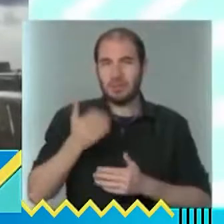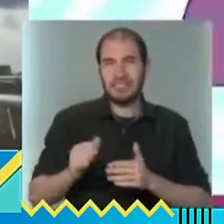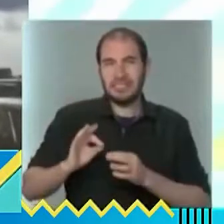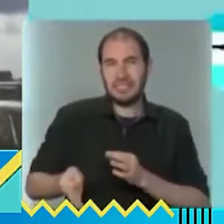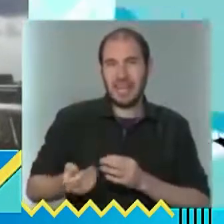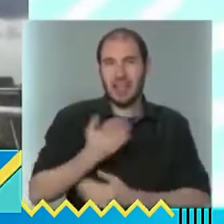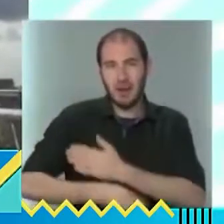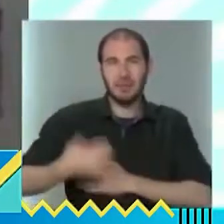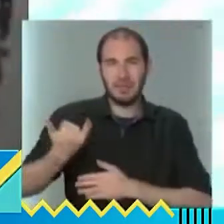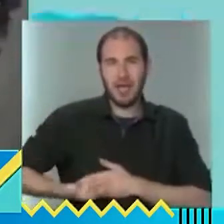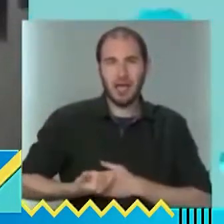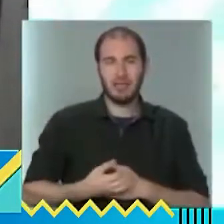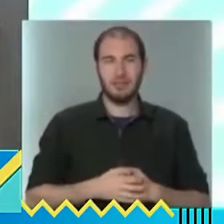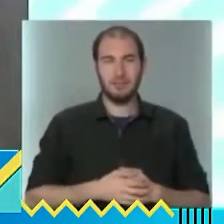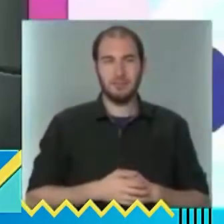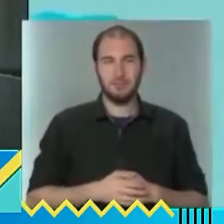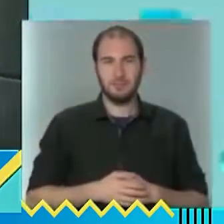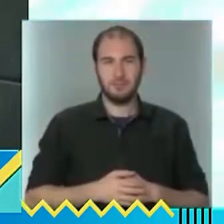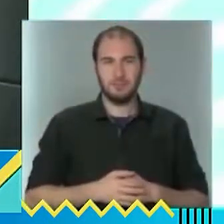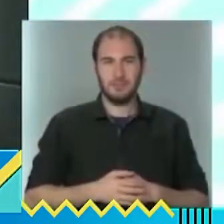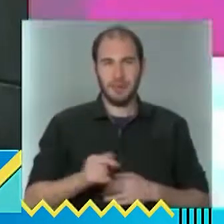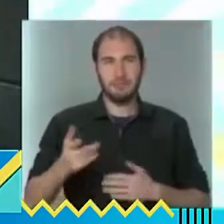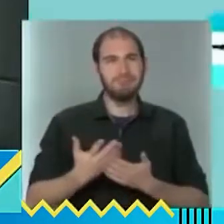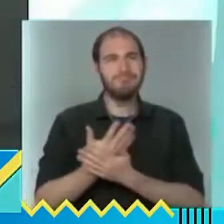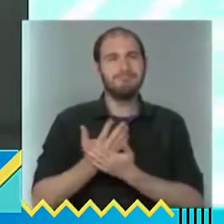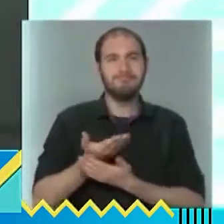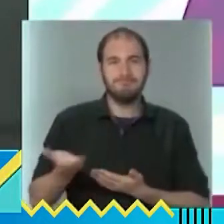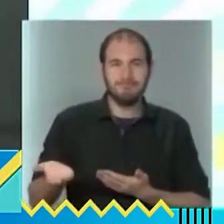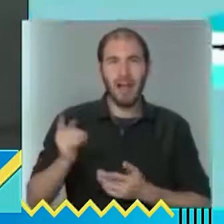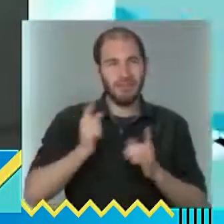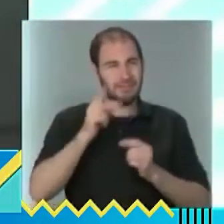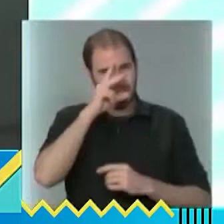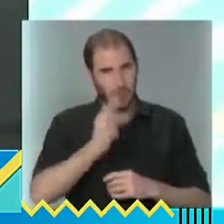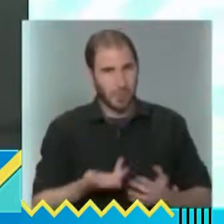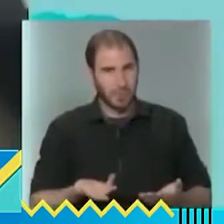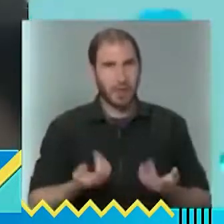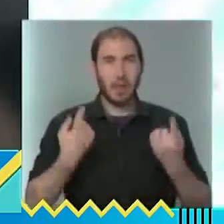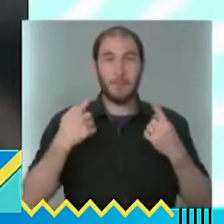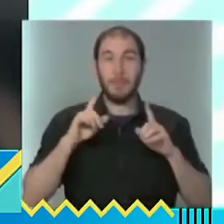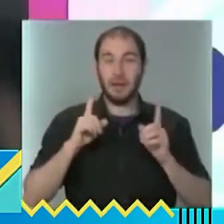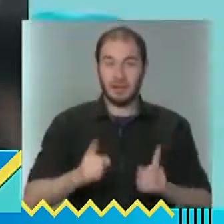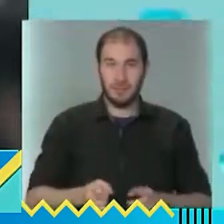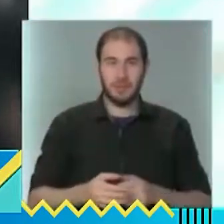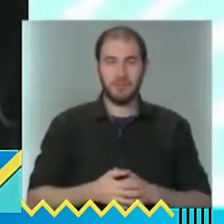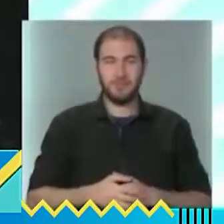algún tipo de discapacidad que lo sufre. Entonces, por ahí no lo ve. Pero también se hace